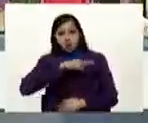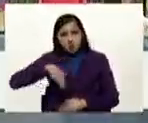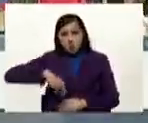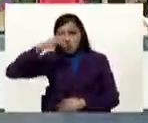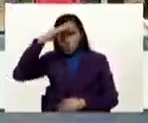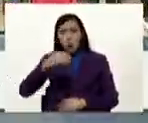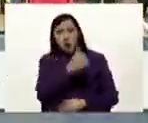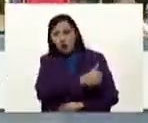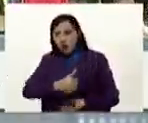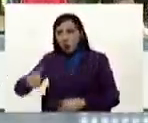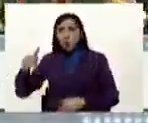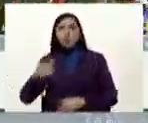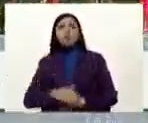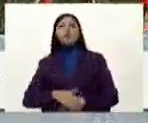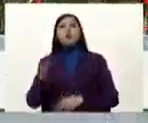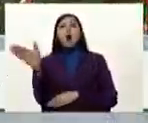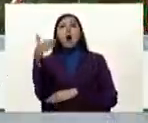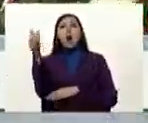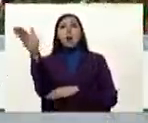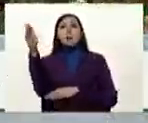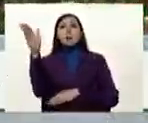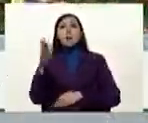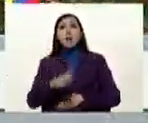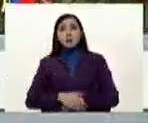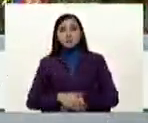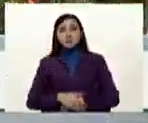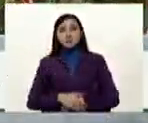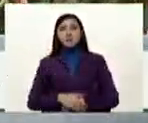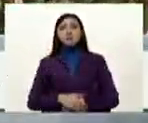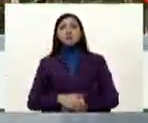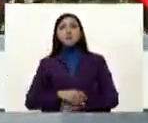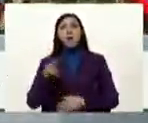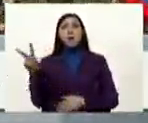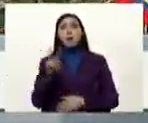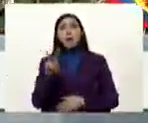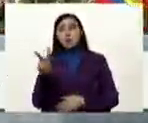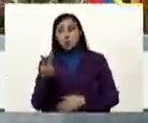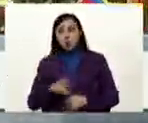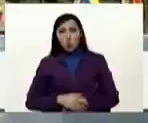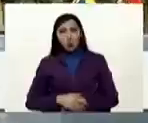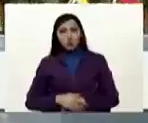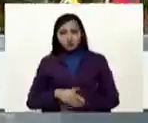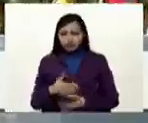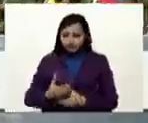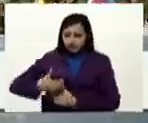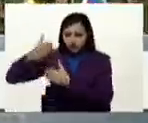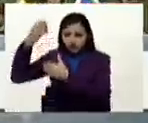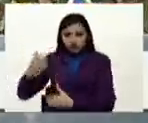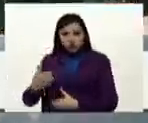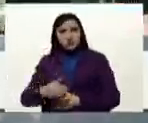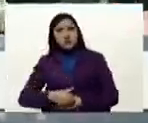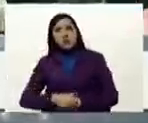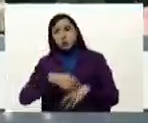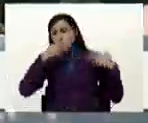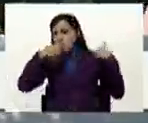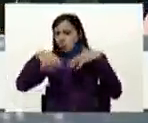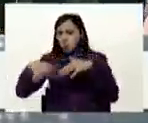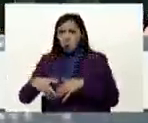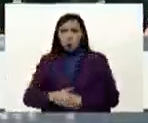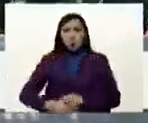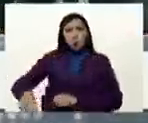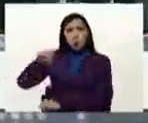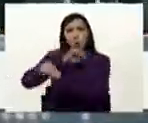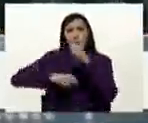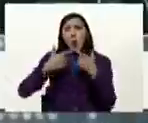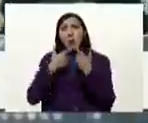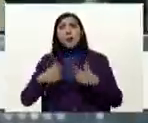soldados y soldadas a la bandera tricolor, la bandera y estandarte de los ejércitos libertadores? ¿Cómo he